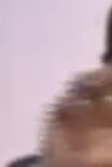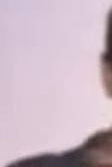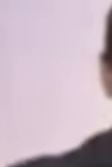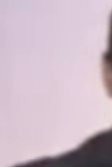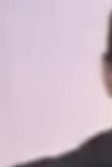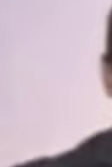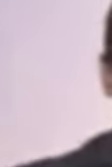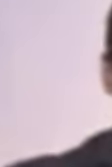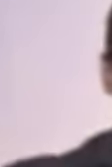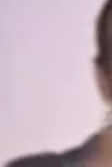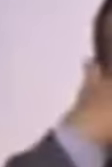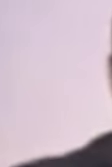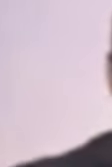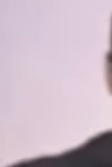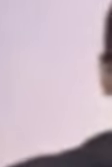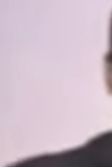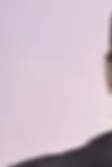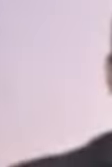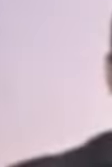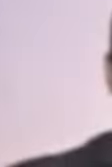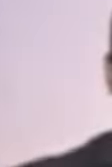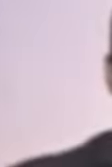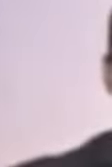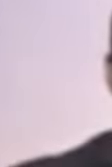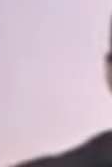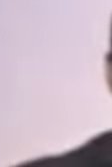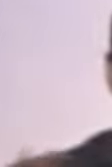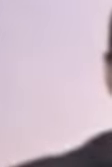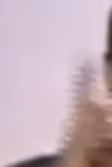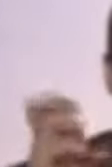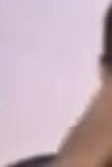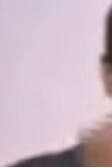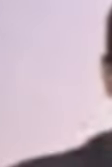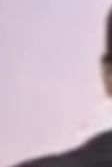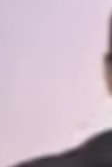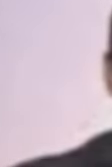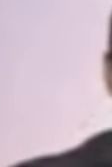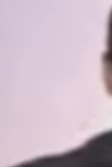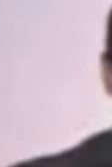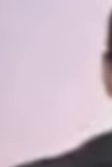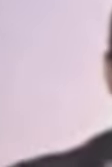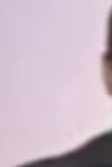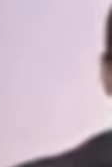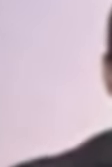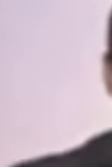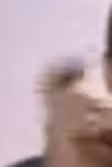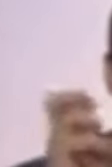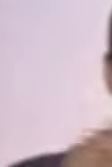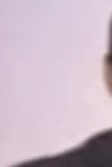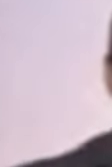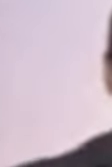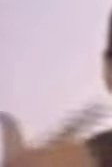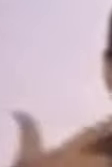mi causa, puedo decir que no hay ni una sola acción ni elemento objetivo alguno que se vincule a alzar en armas